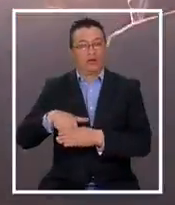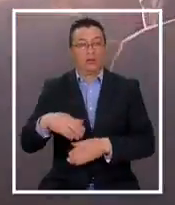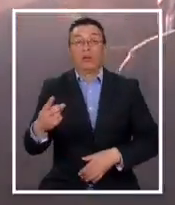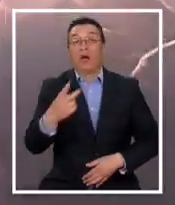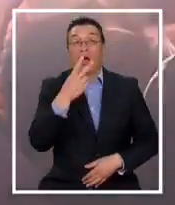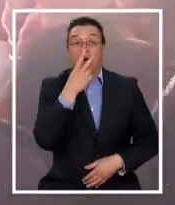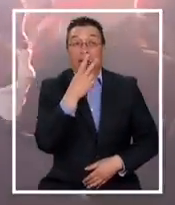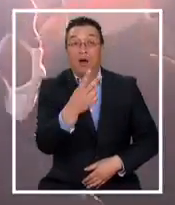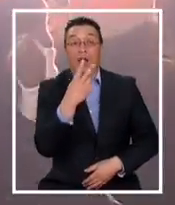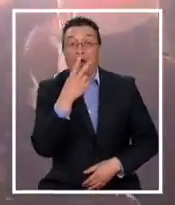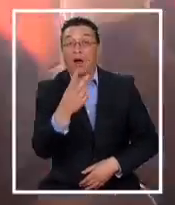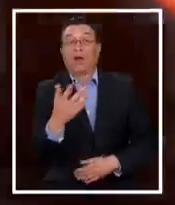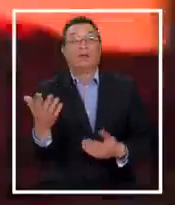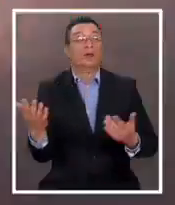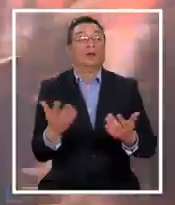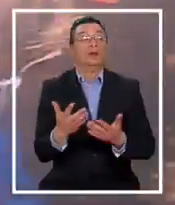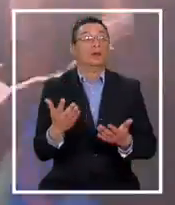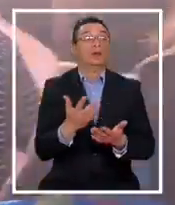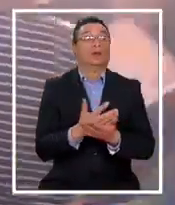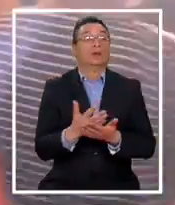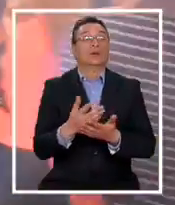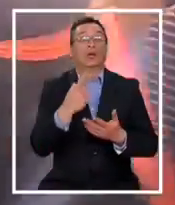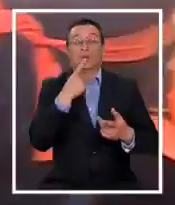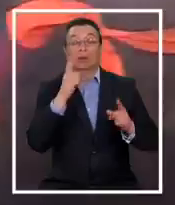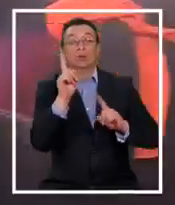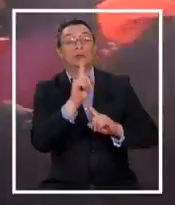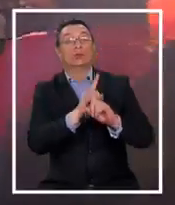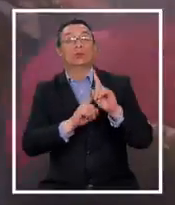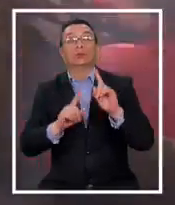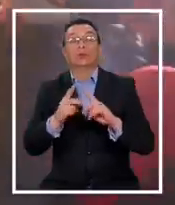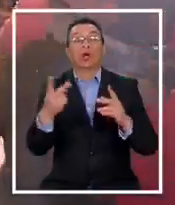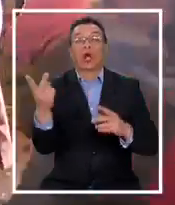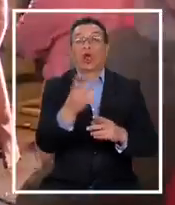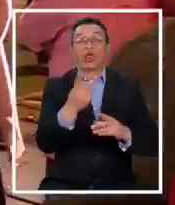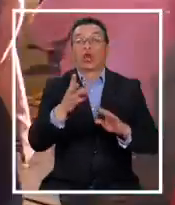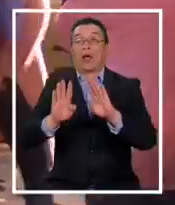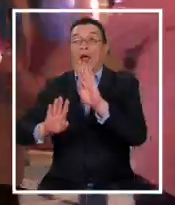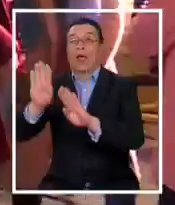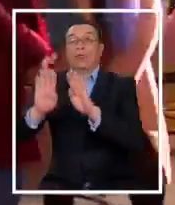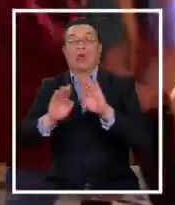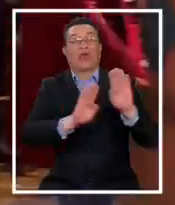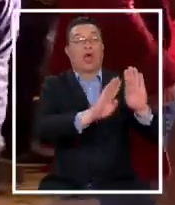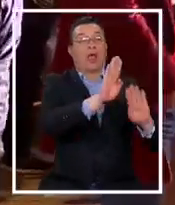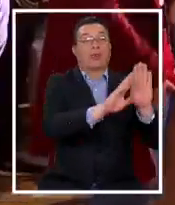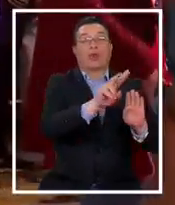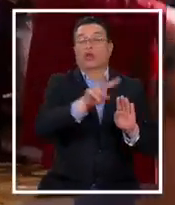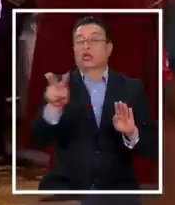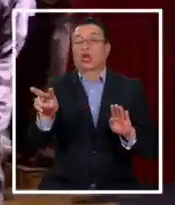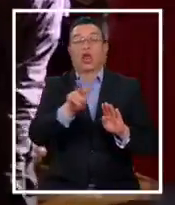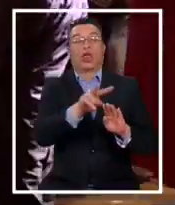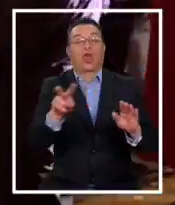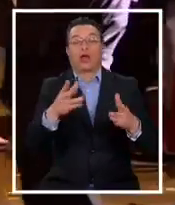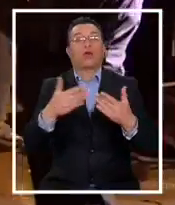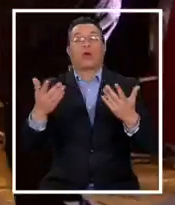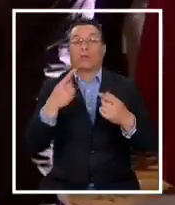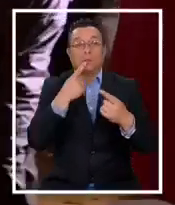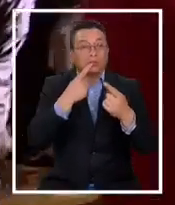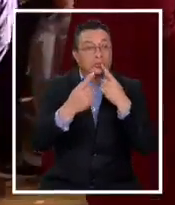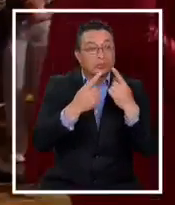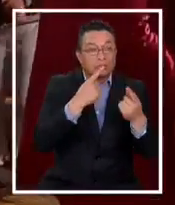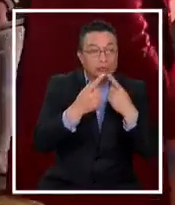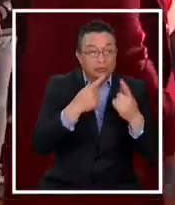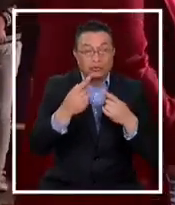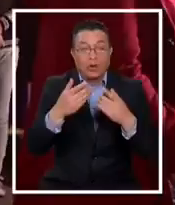parte de las reacciones que tuvieron ambos candidatos este sondeo a boca de urna que